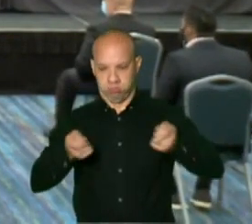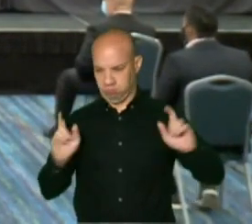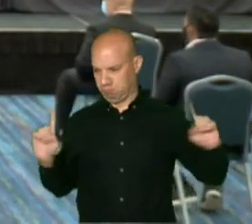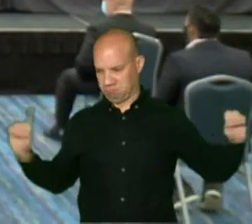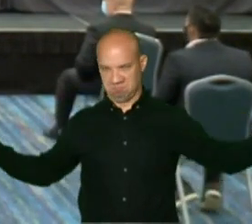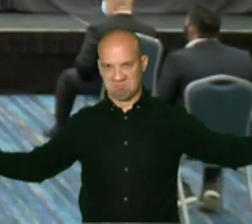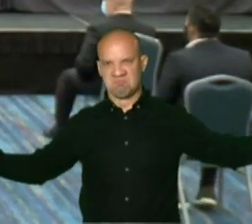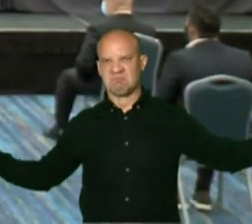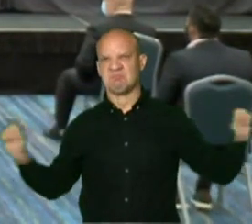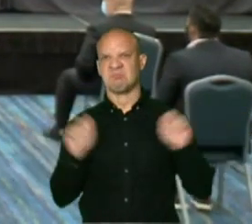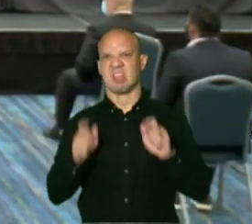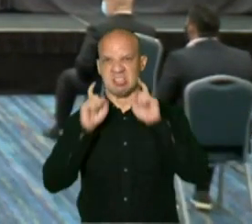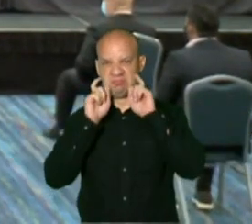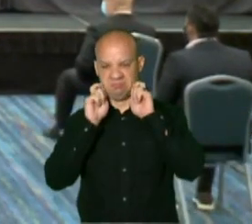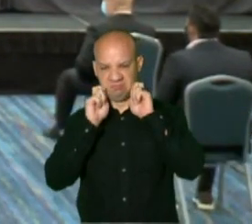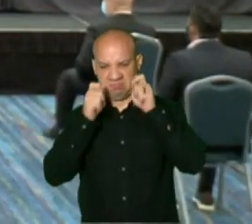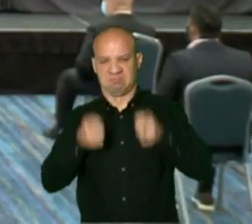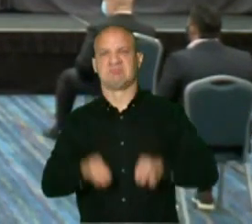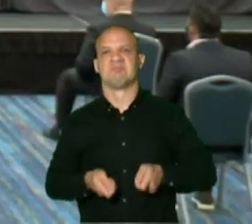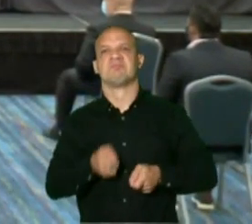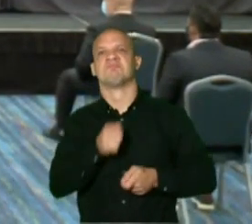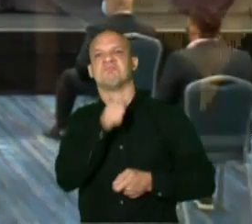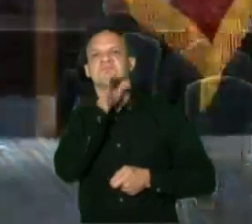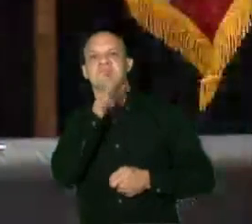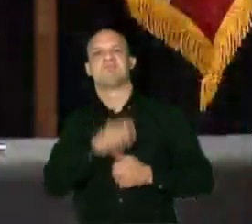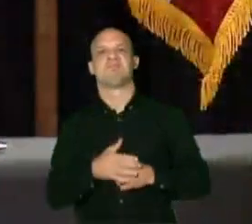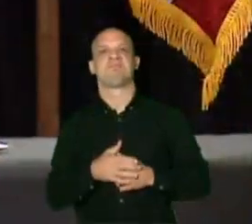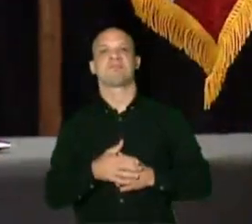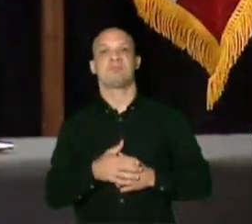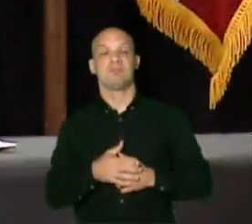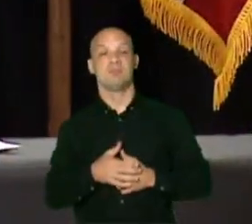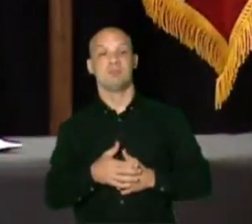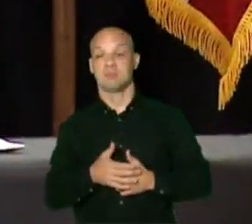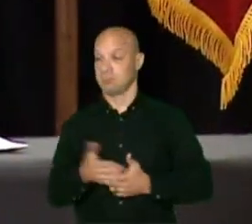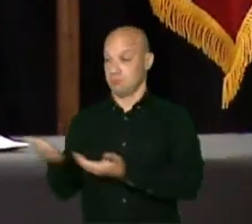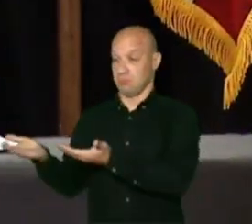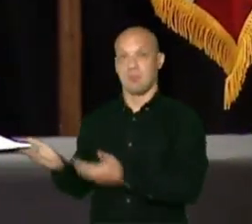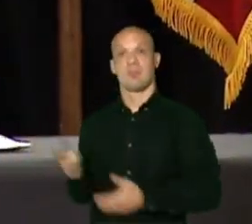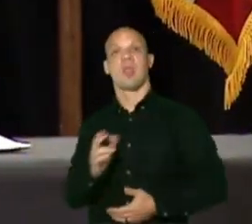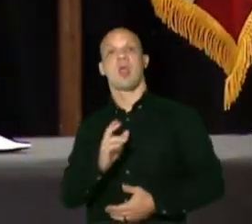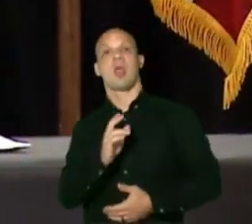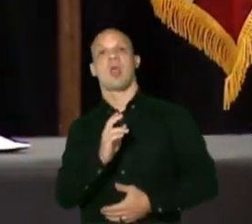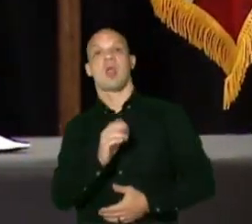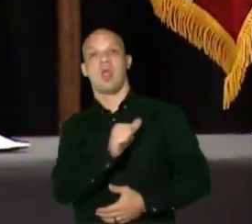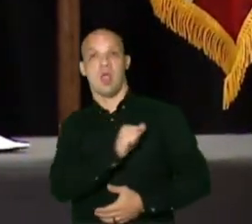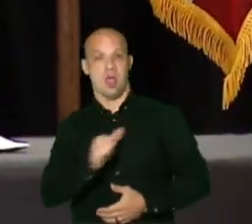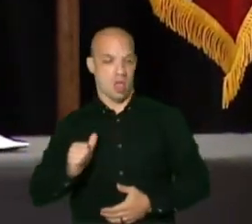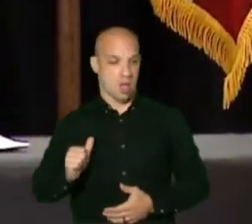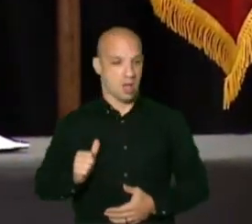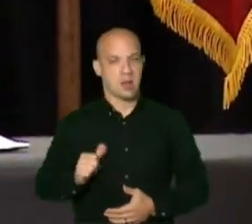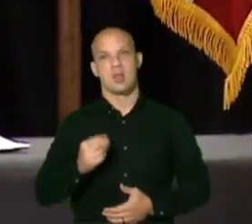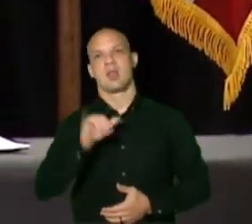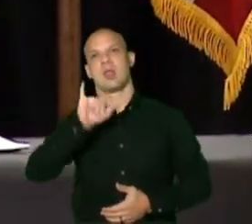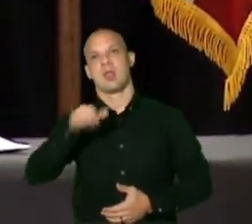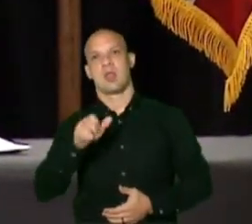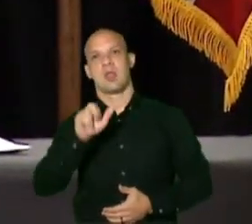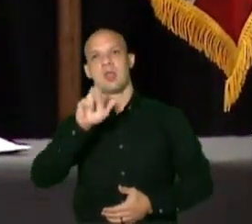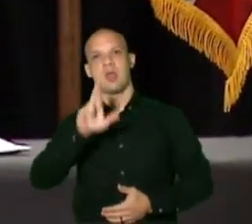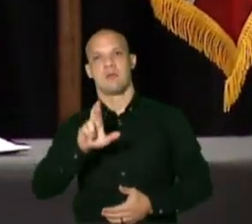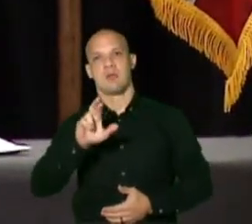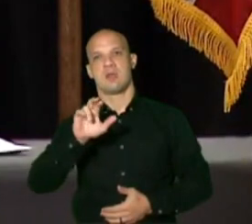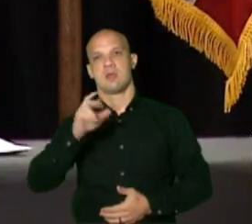puertorriqueño. Antes de comenzar, quiero destacar la presencia de los honorables alcaldes Javier Hernández, vicepresidente de la Asociación de Alcaldes,